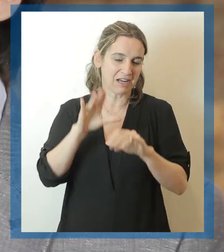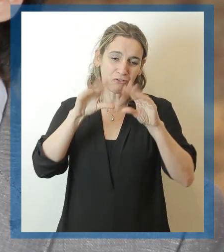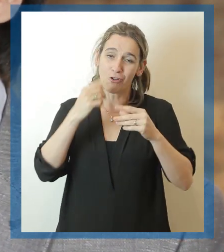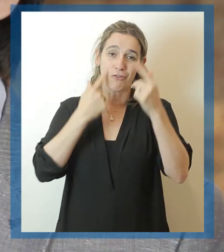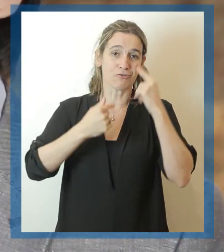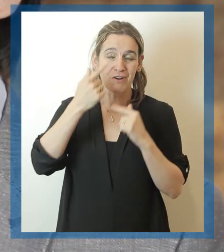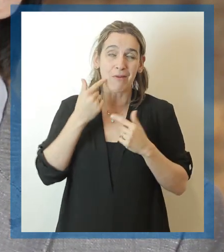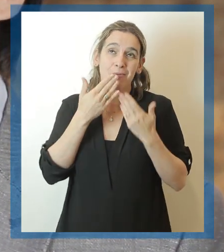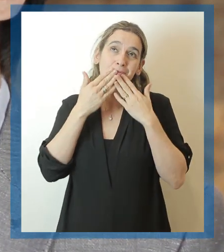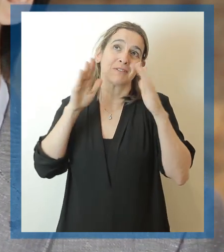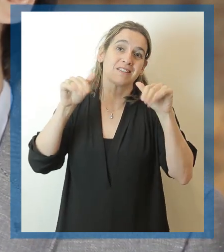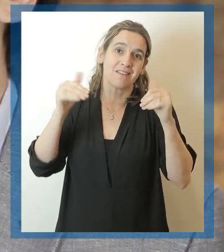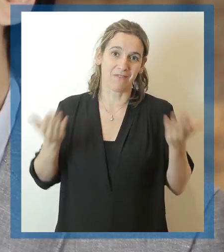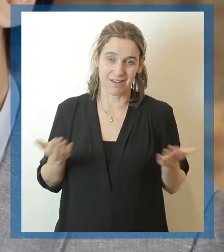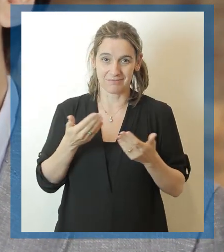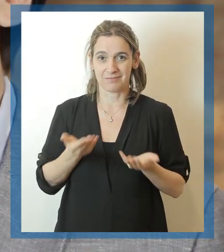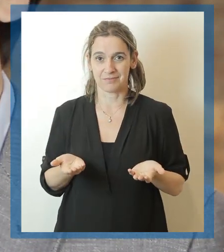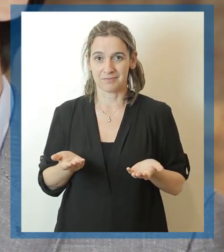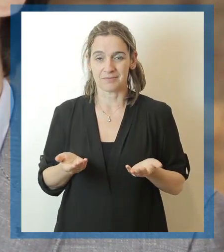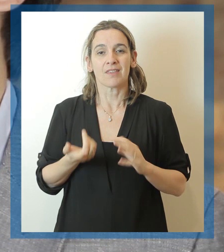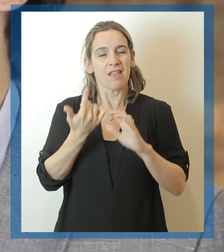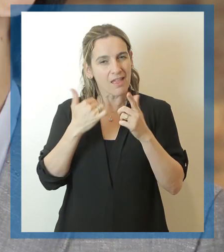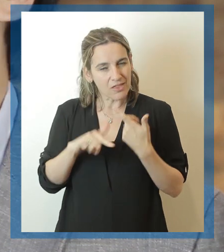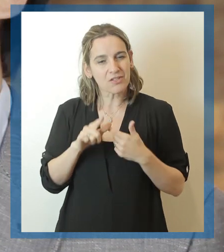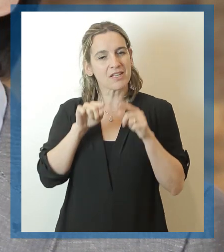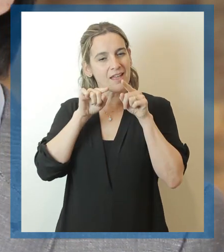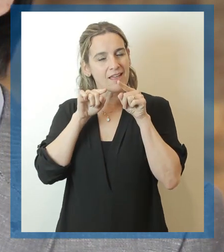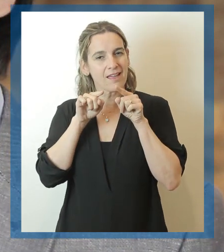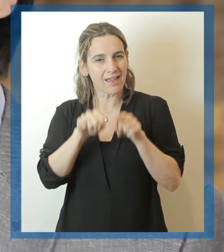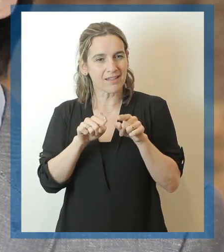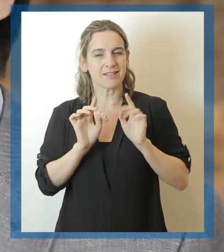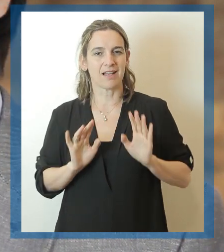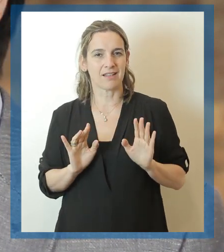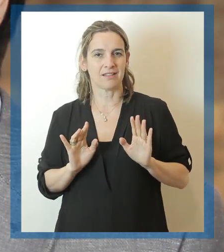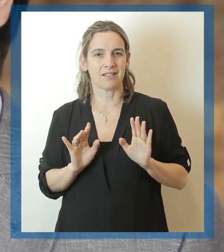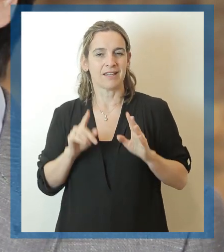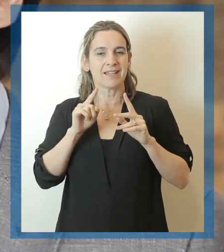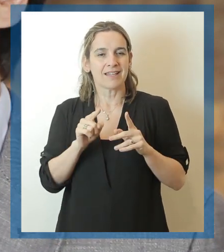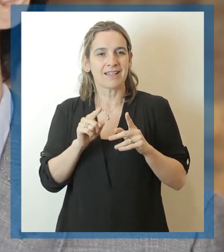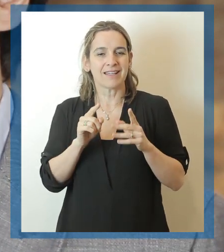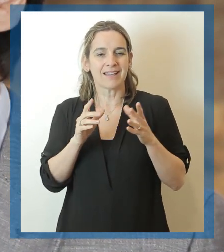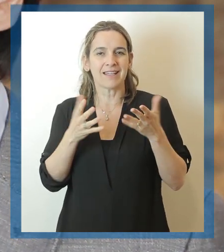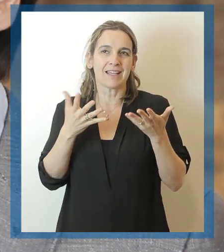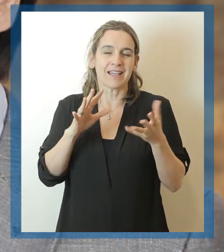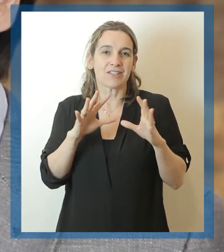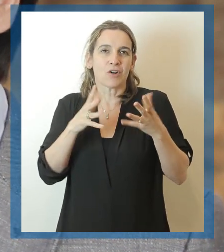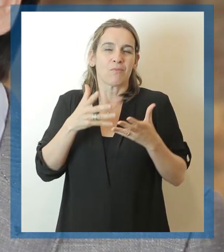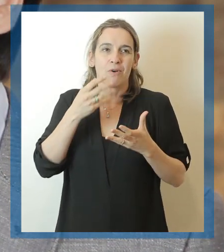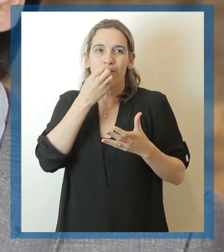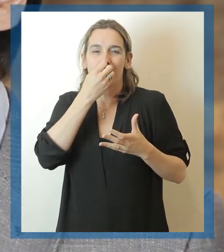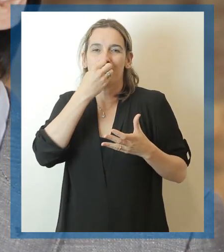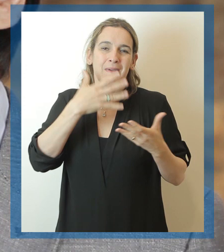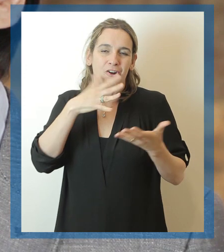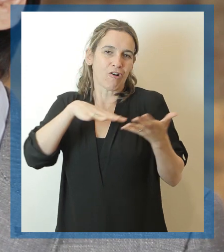la despedida al final y todos lloramos porque se van, ¿no? Entonces me parece que esa es la